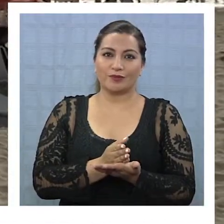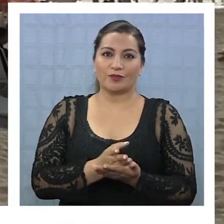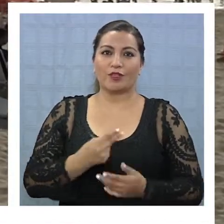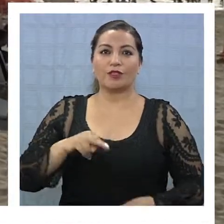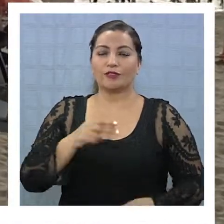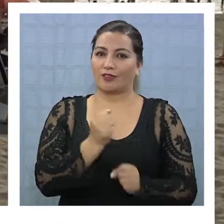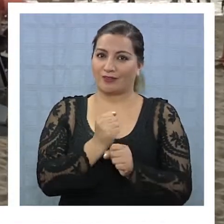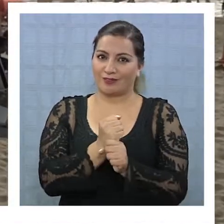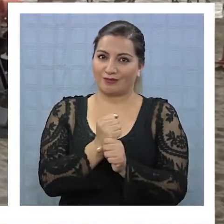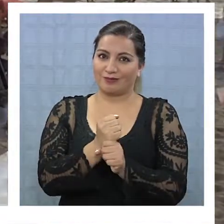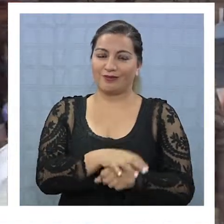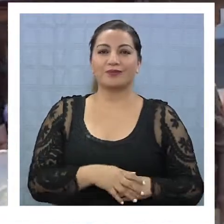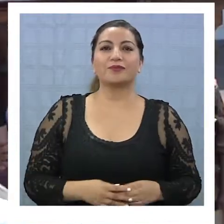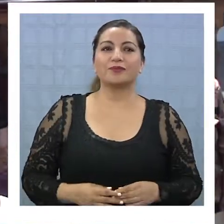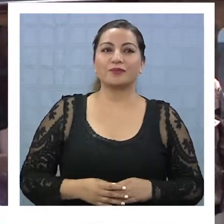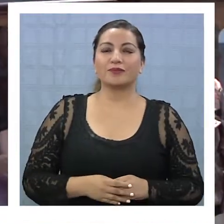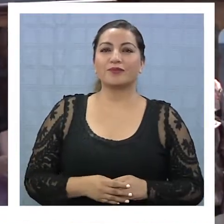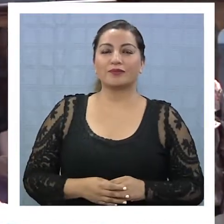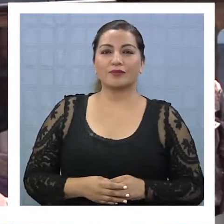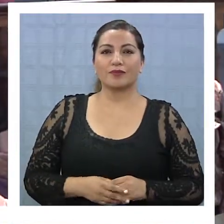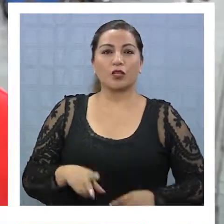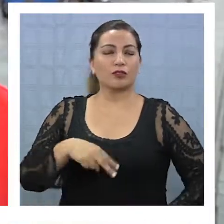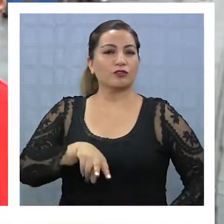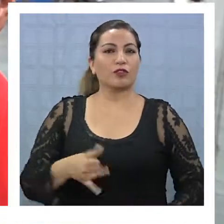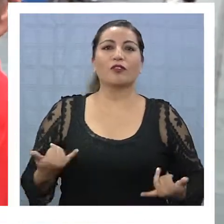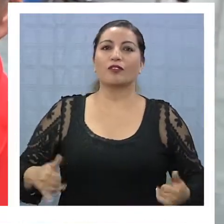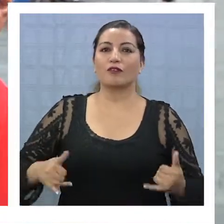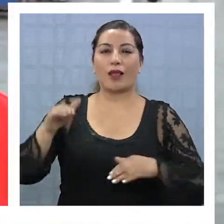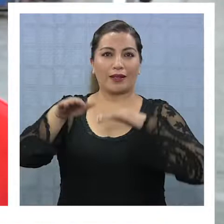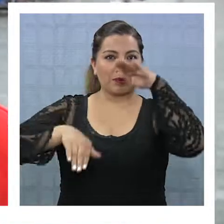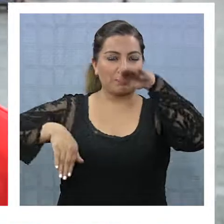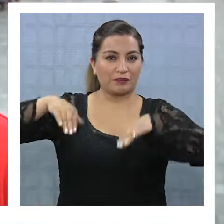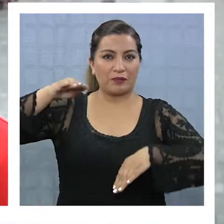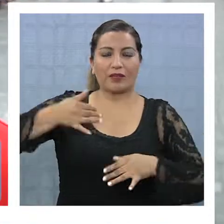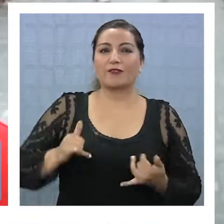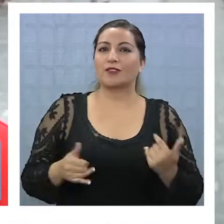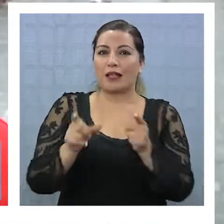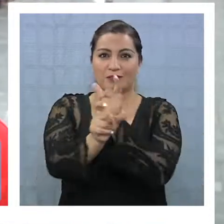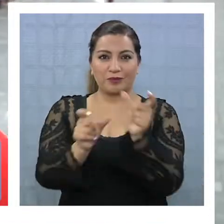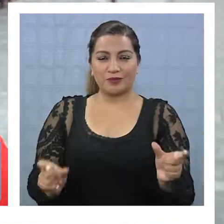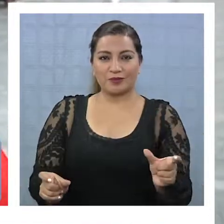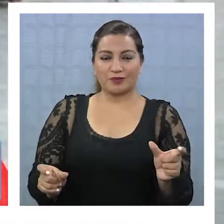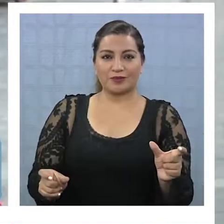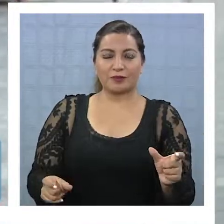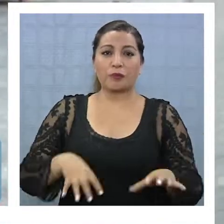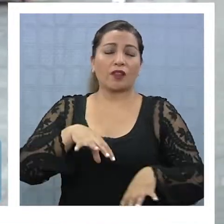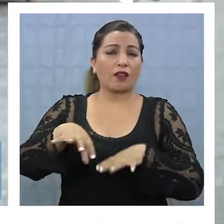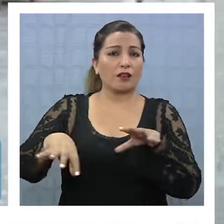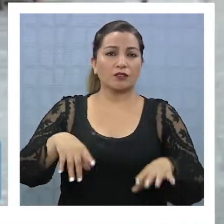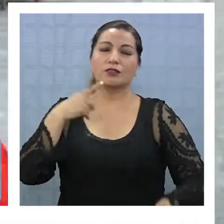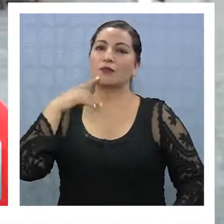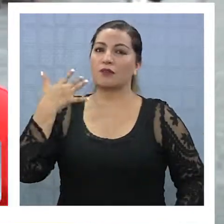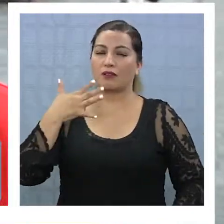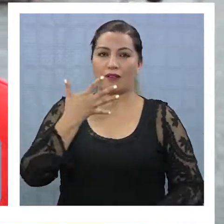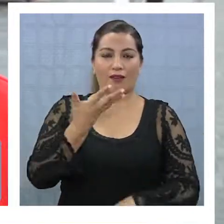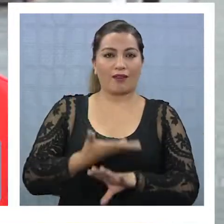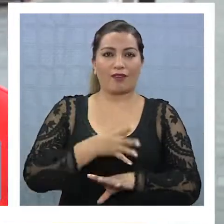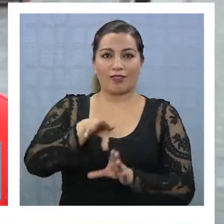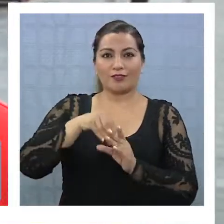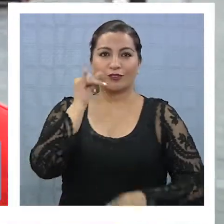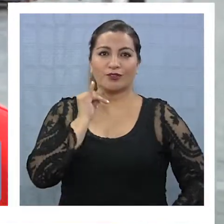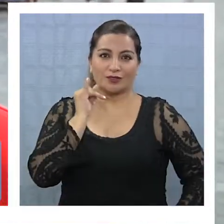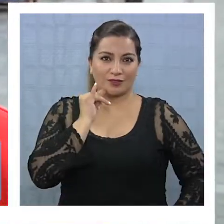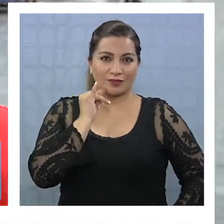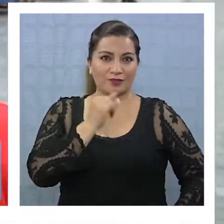y los mayores a sus trabajos. A trabajar, sí. Bueno, disfrutar las playas, disfrutar de la gente, de las cosas